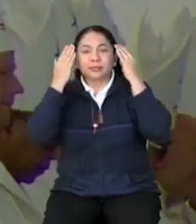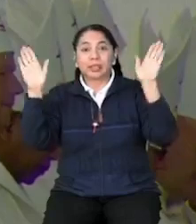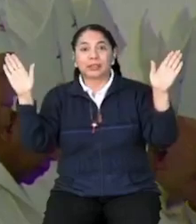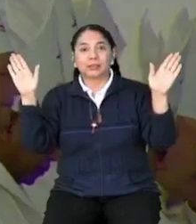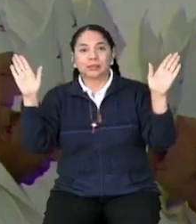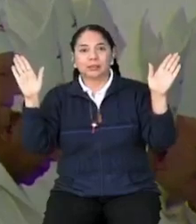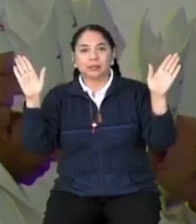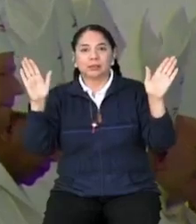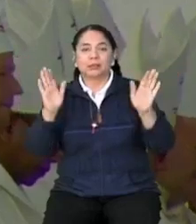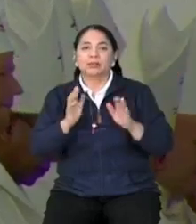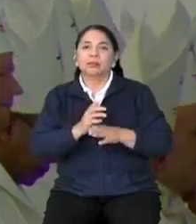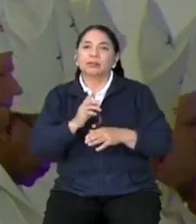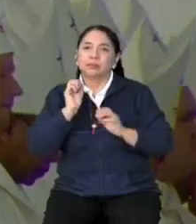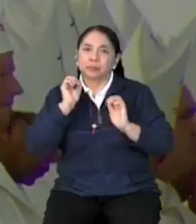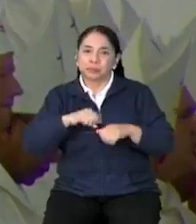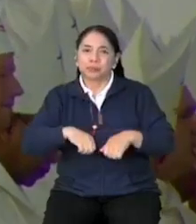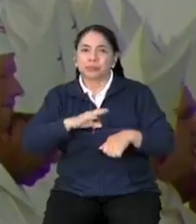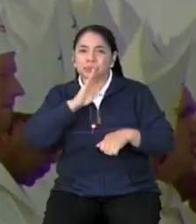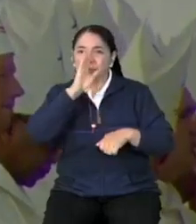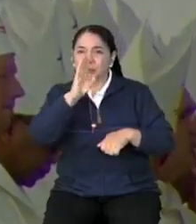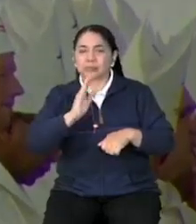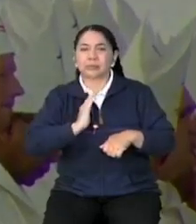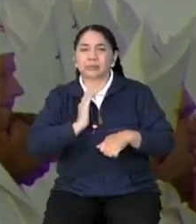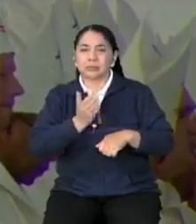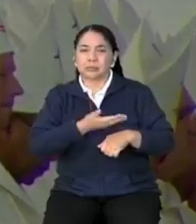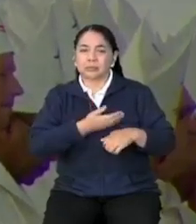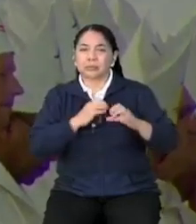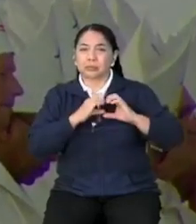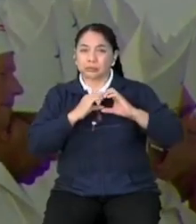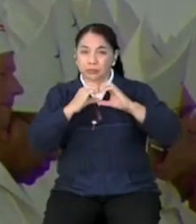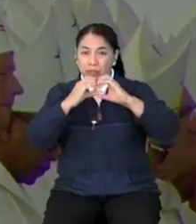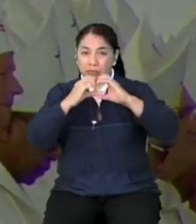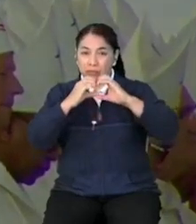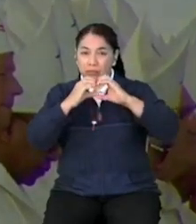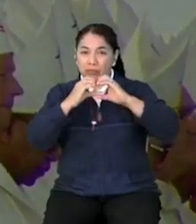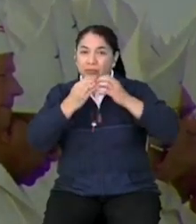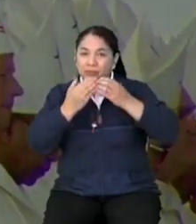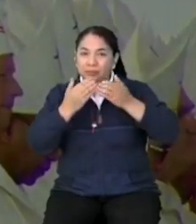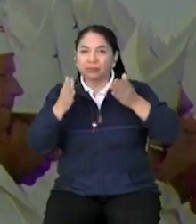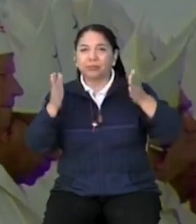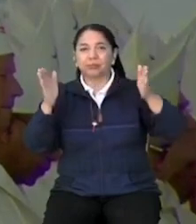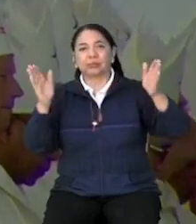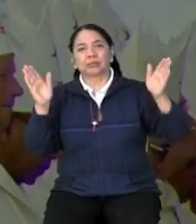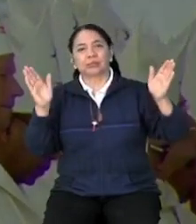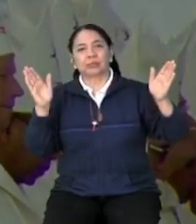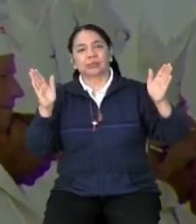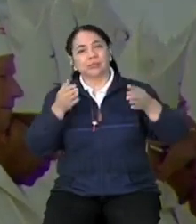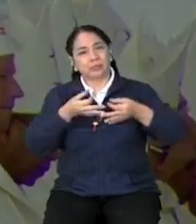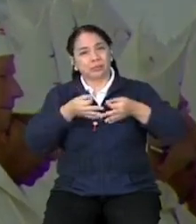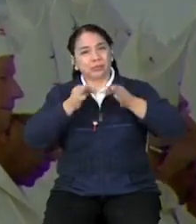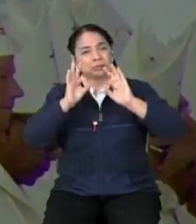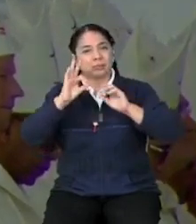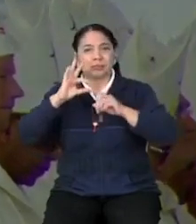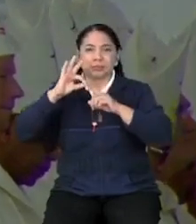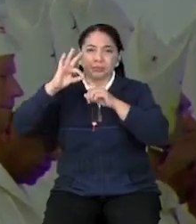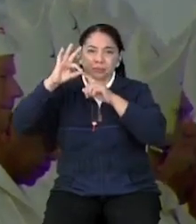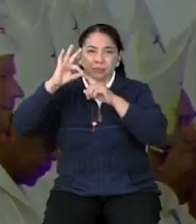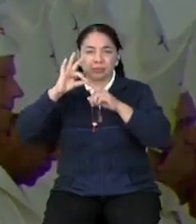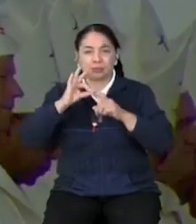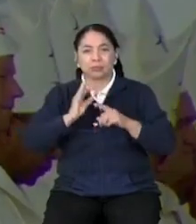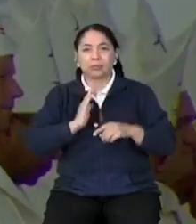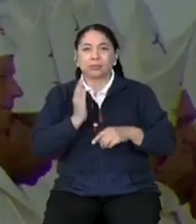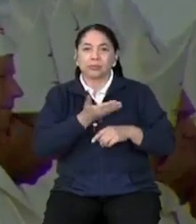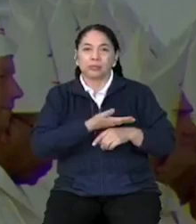Ábrete que se abran siempre nuestros corazones pero que se abran de manera especial